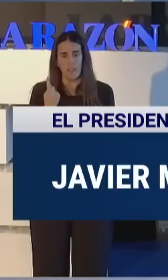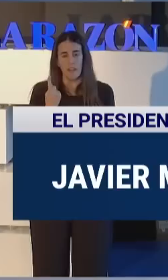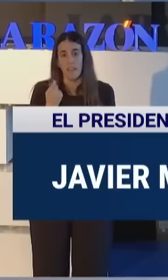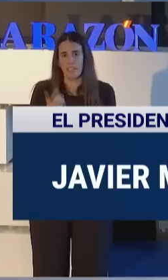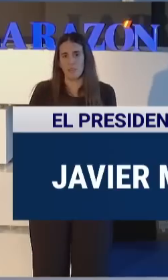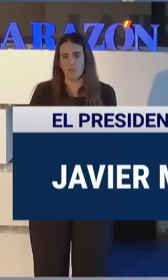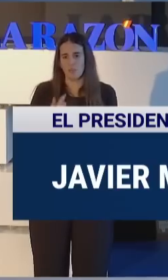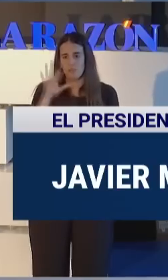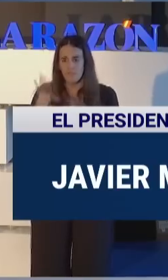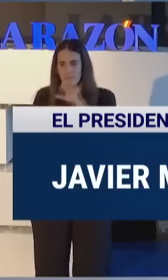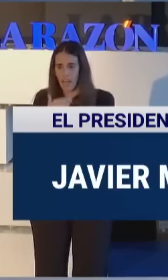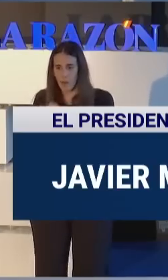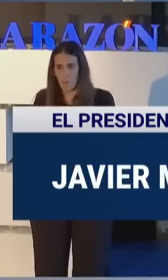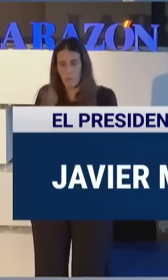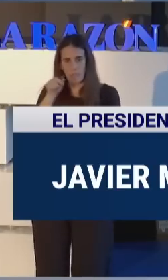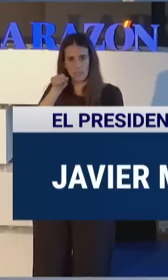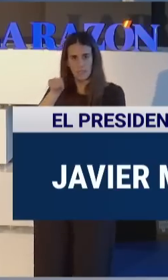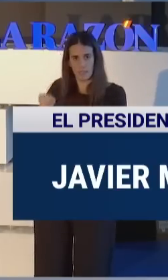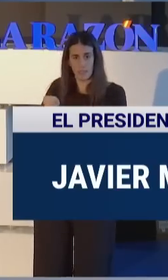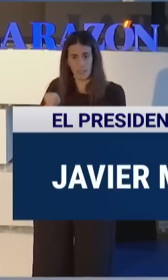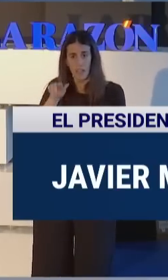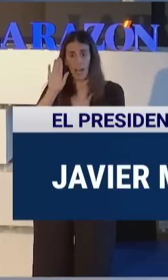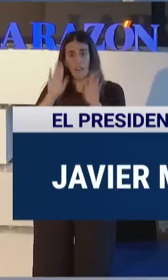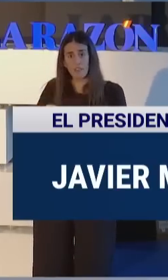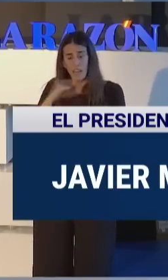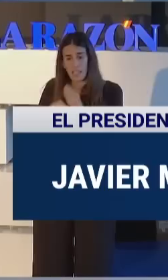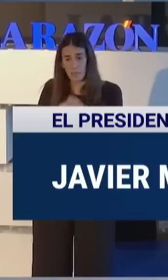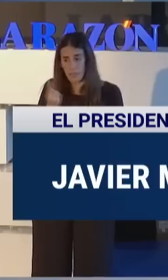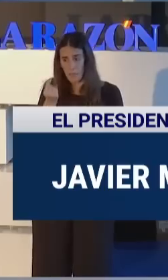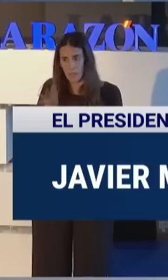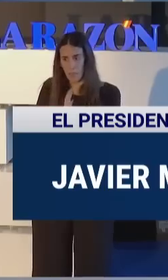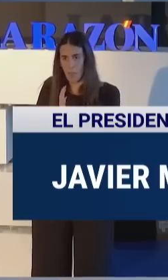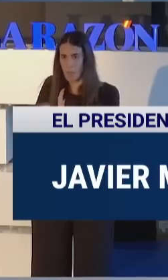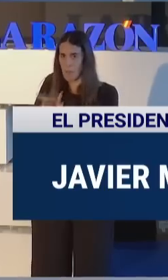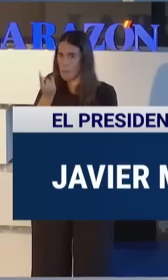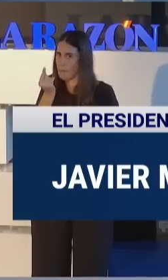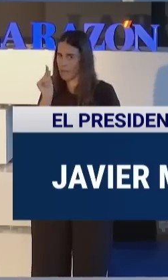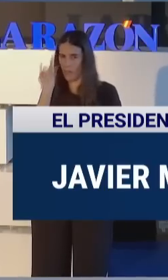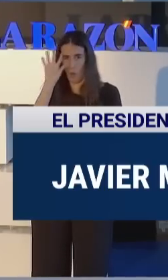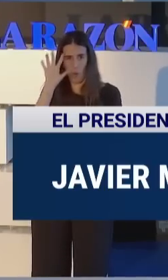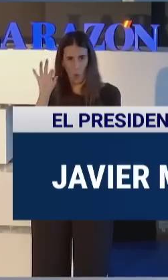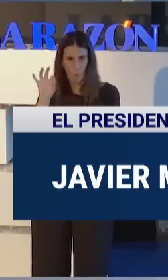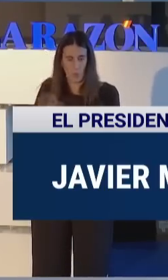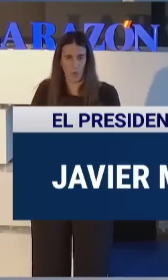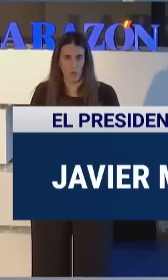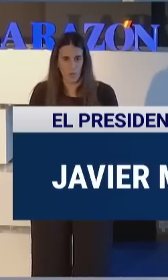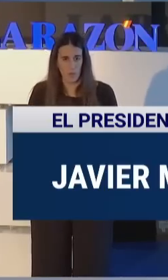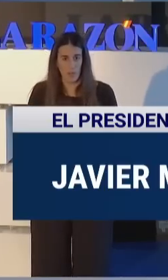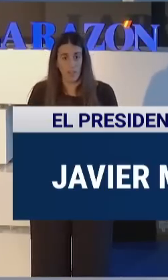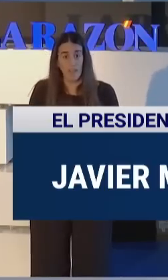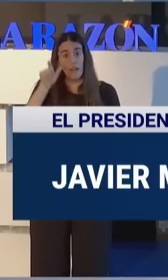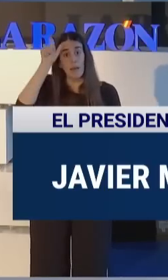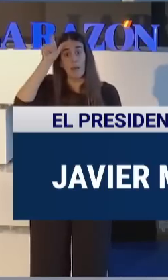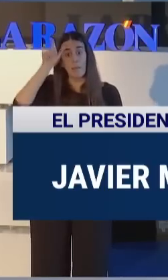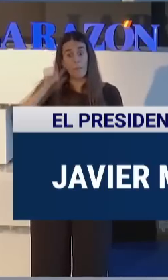otros. Ese bien, digamos, naturalmente, ¿qué va a pasar? Ese bien va a subir de precio. Obviamente que aquel que logre